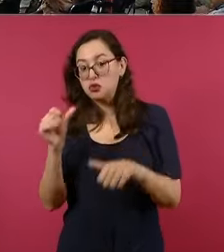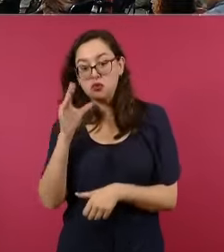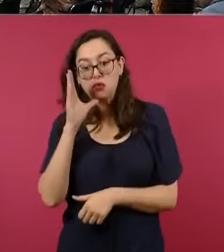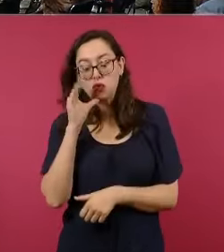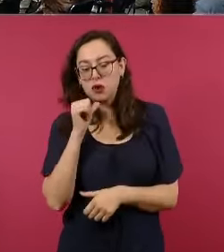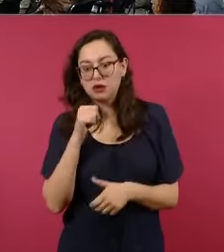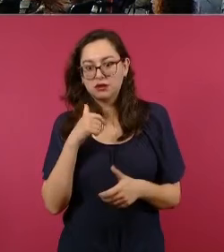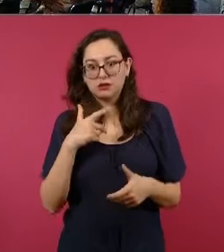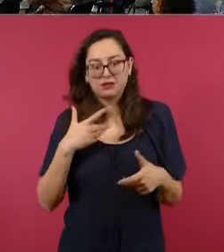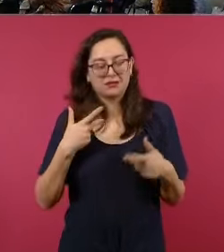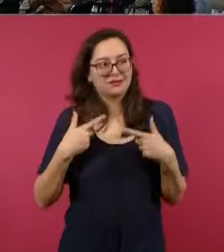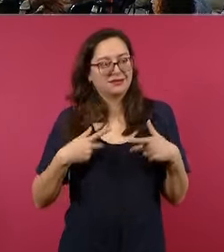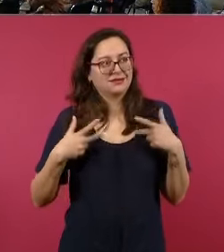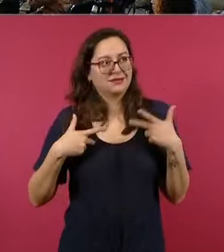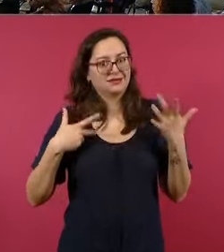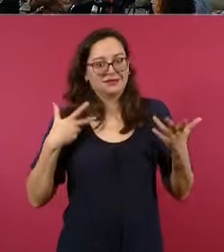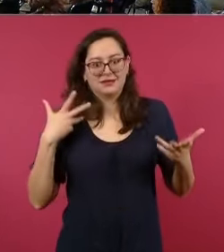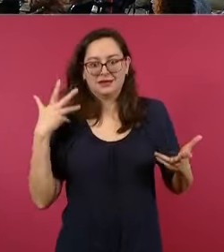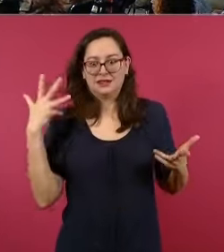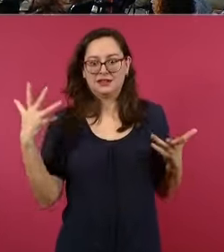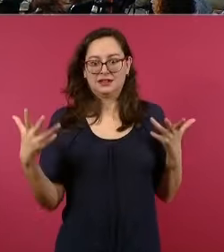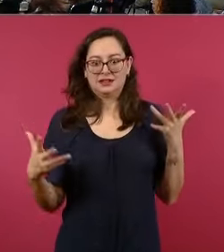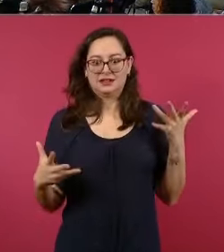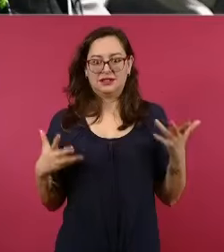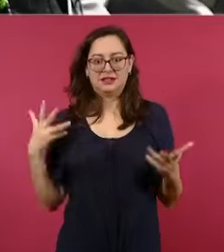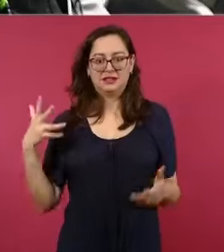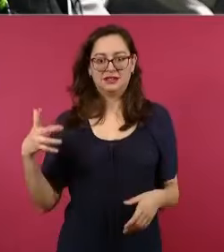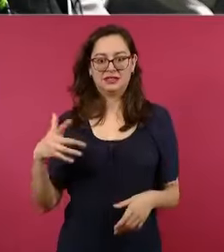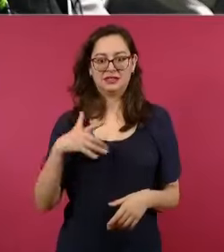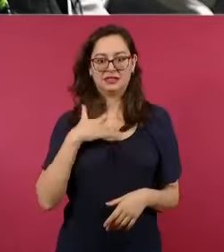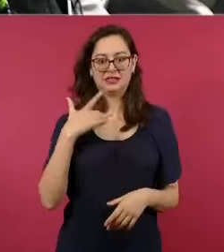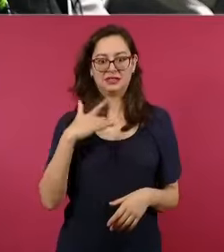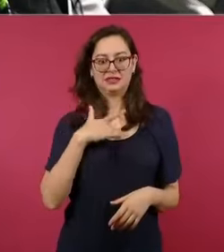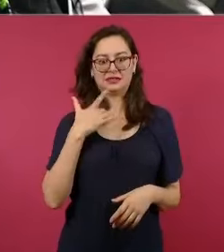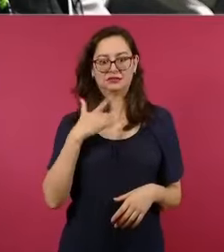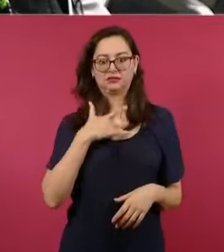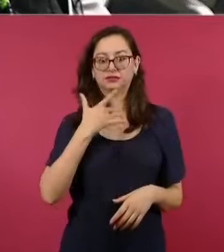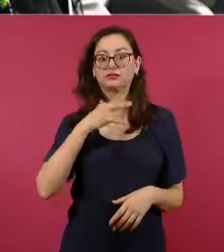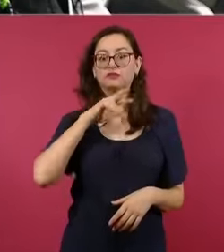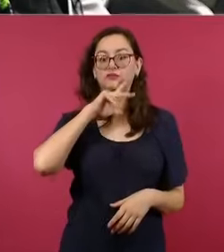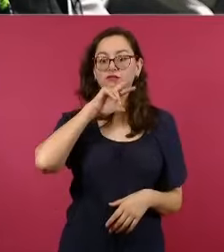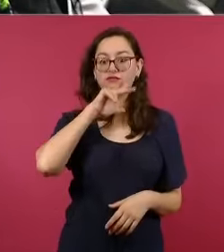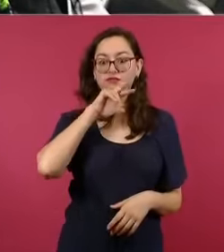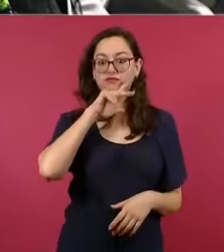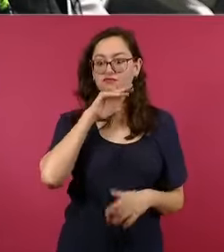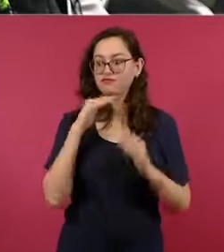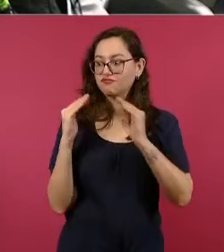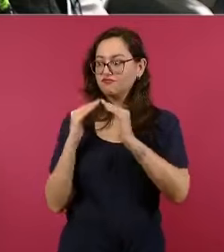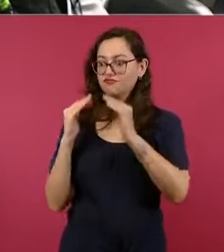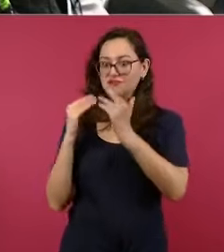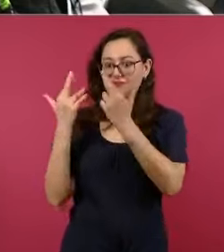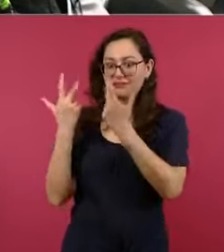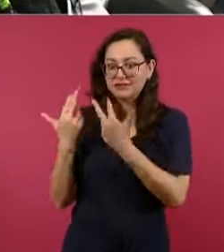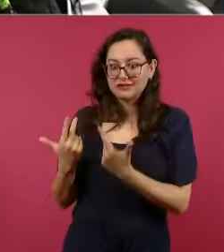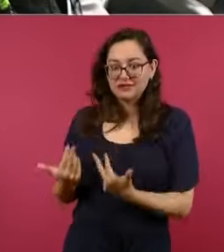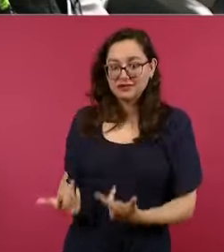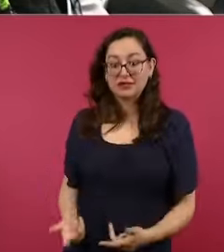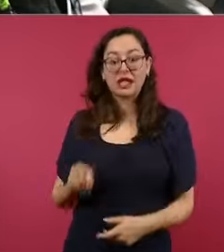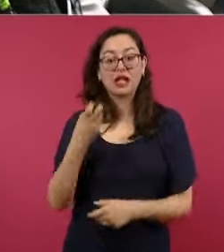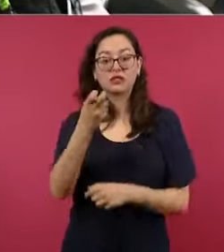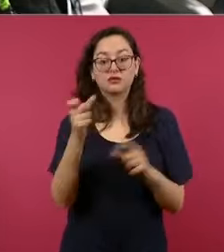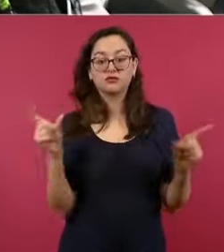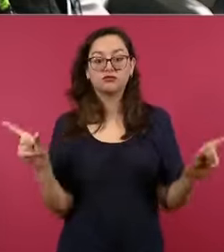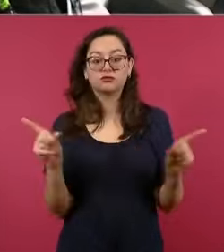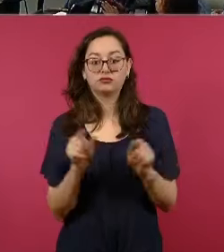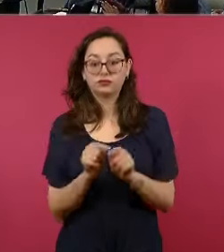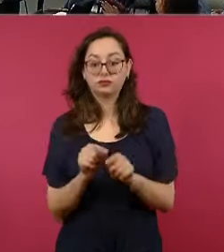pero pues la gente Eh los vecinos están muy ya preocupados por sus patrimonios era eso todo gracias